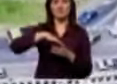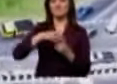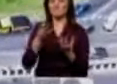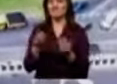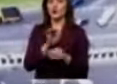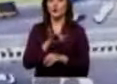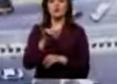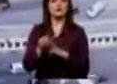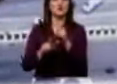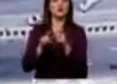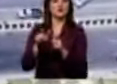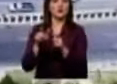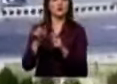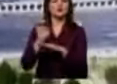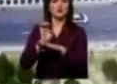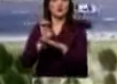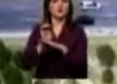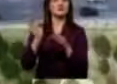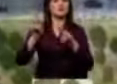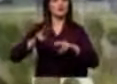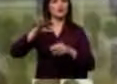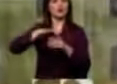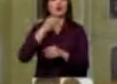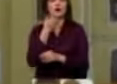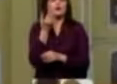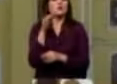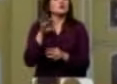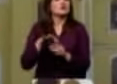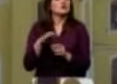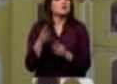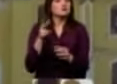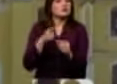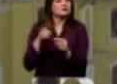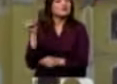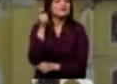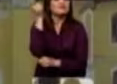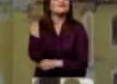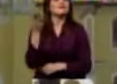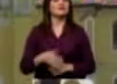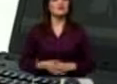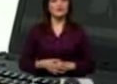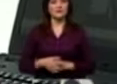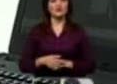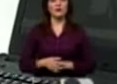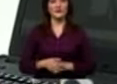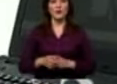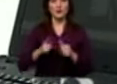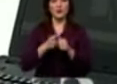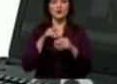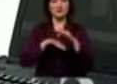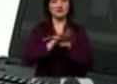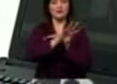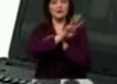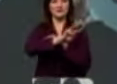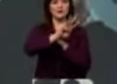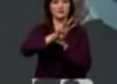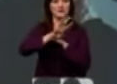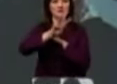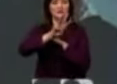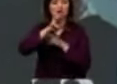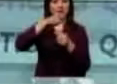miles de nacionales. Pero, ¿cómo votar para que Quito sea nuevamente destino líder de Sudamérica? Primero, ingrese a